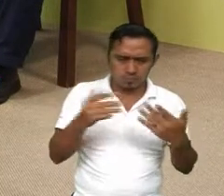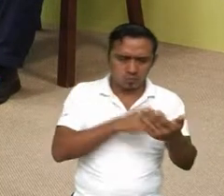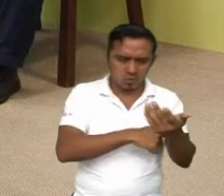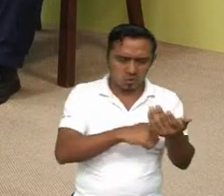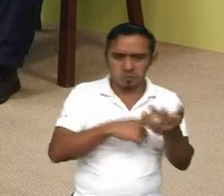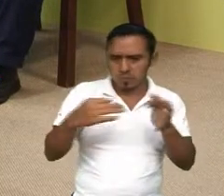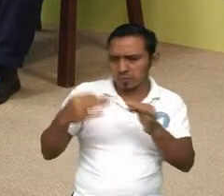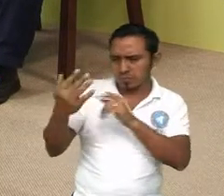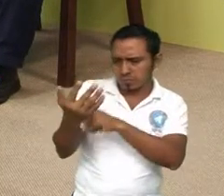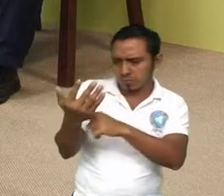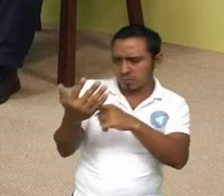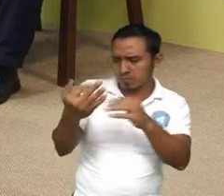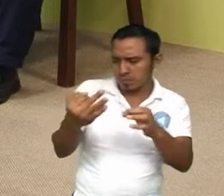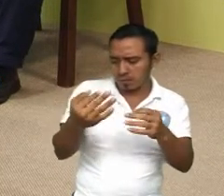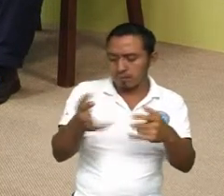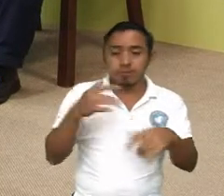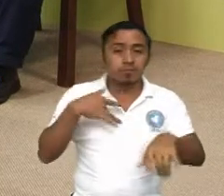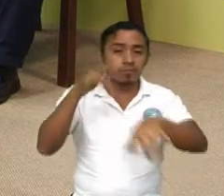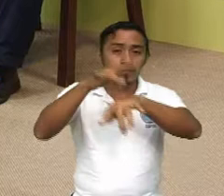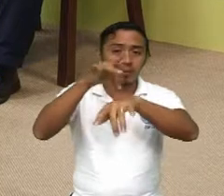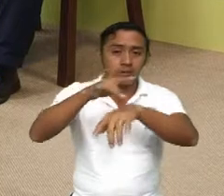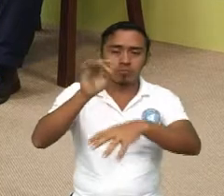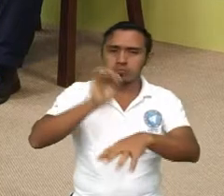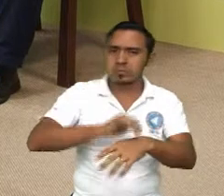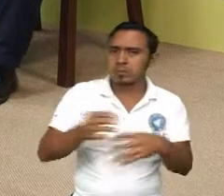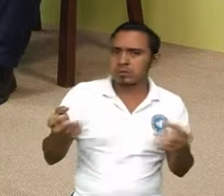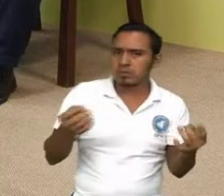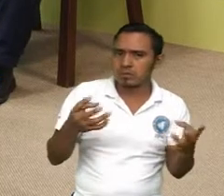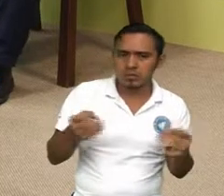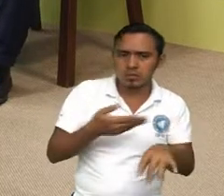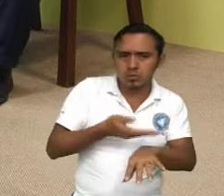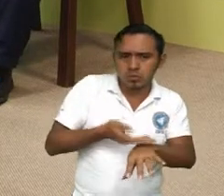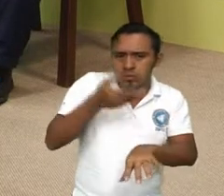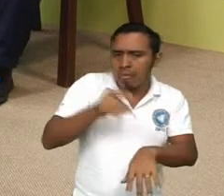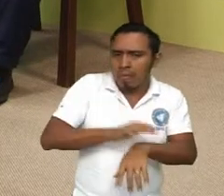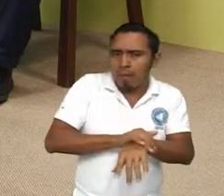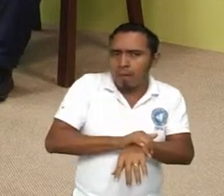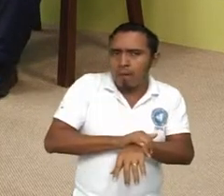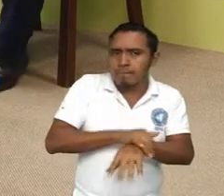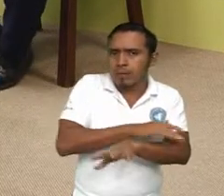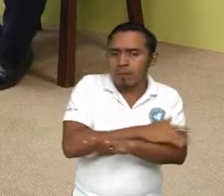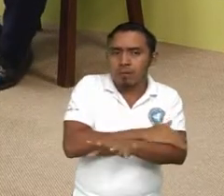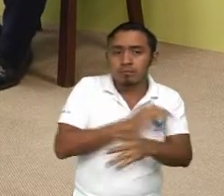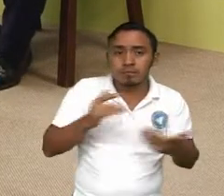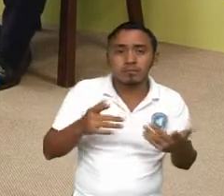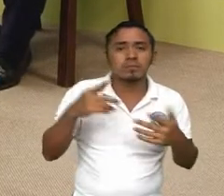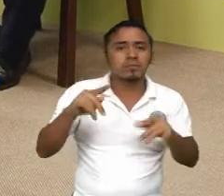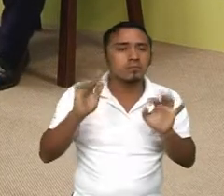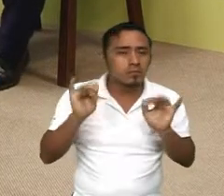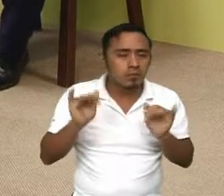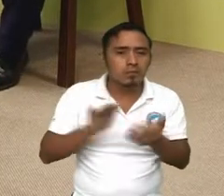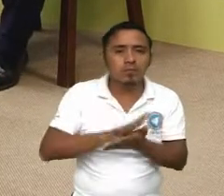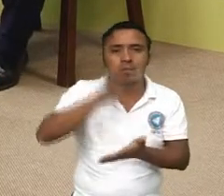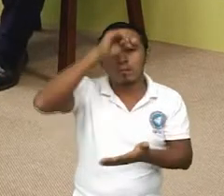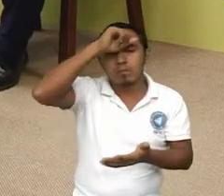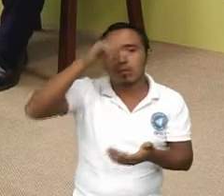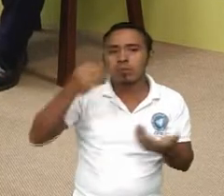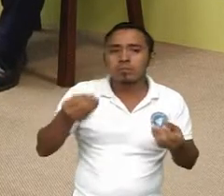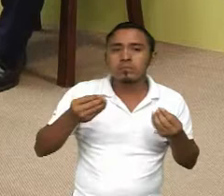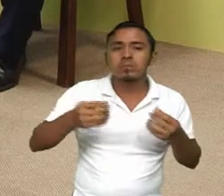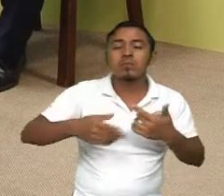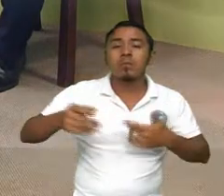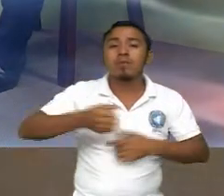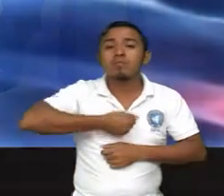otra tocar si no están las articulaciones calientes en eso fíjate que hemos aprendido mucho de nuestros abuelos de nuestros